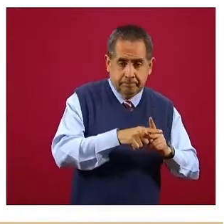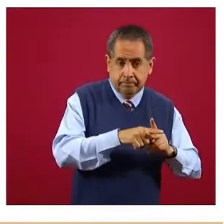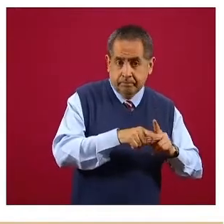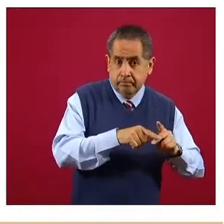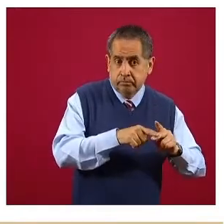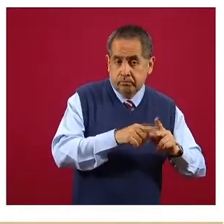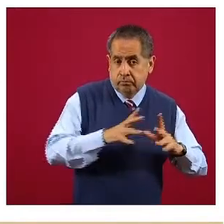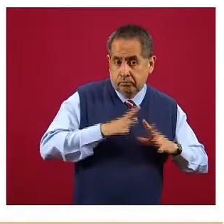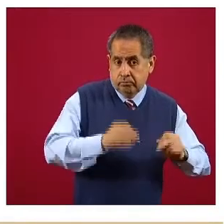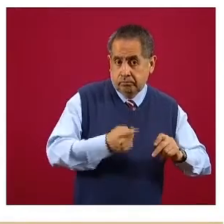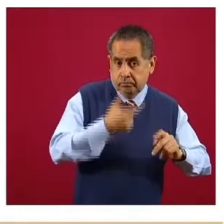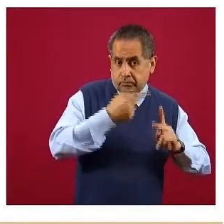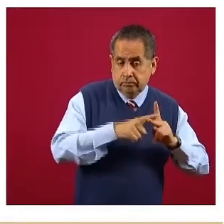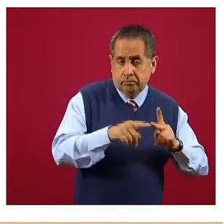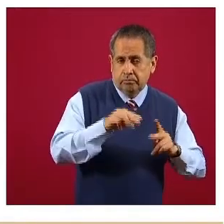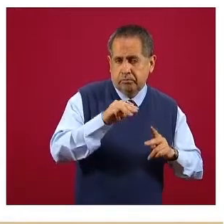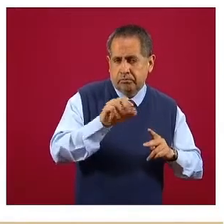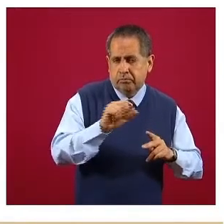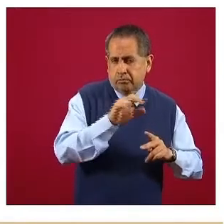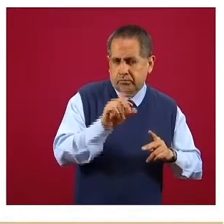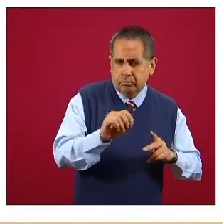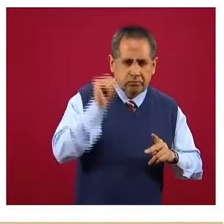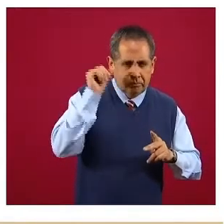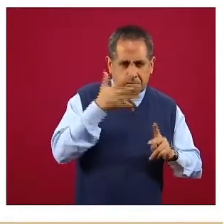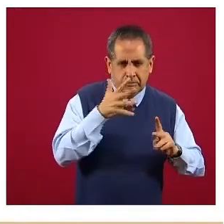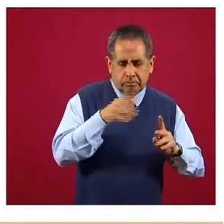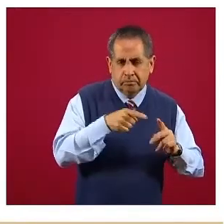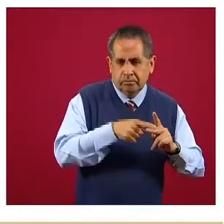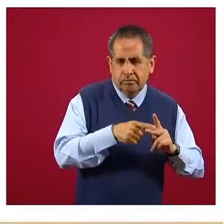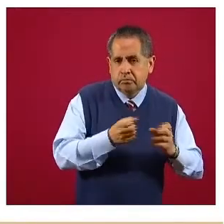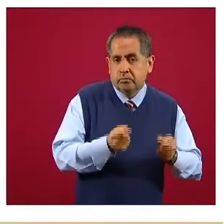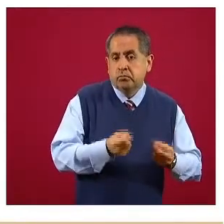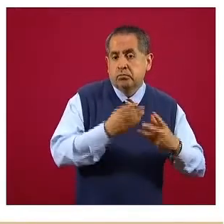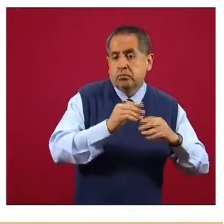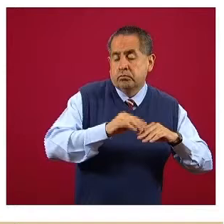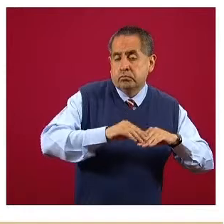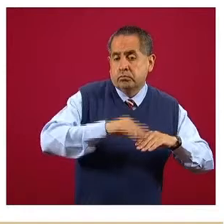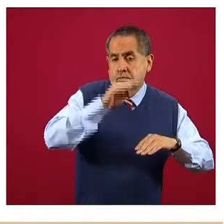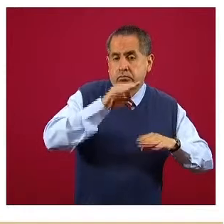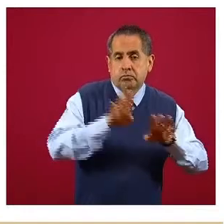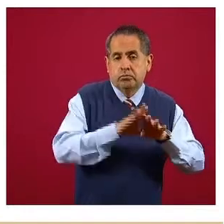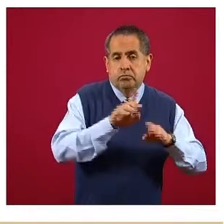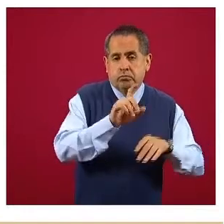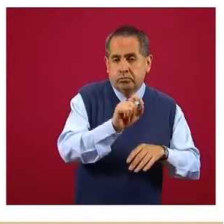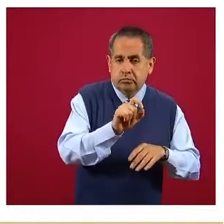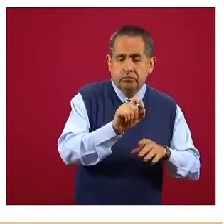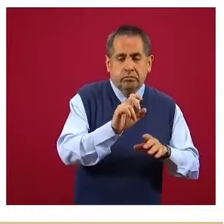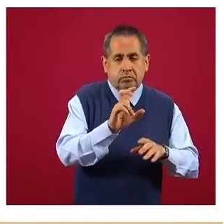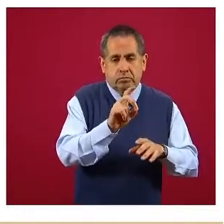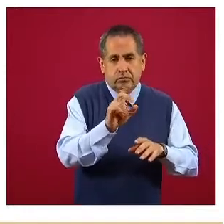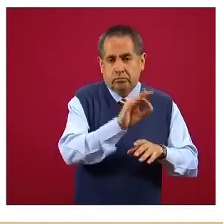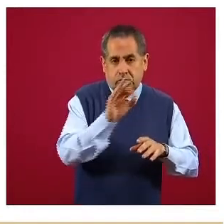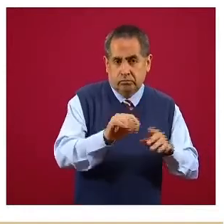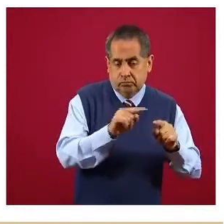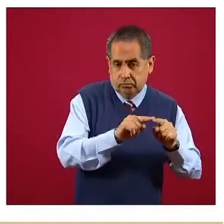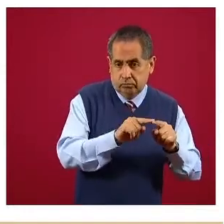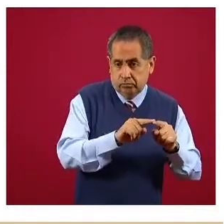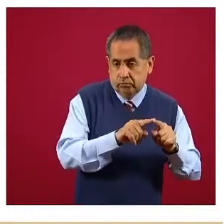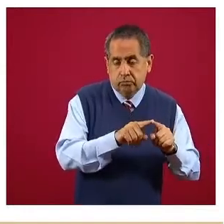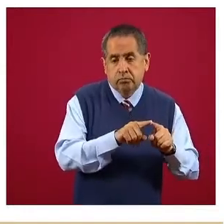hasta fines de marzo, principios de abril, con porcentajes que estaban entre el 20 y el